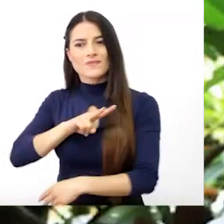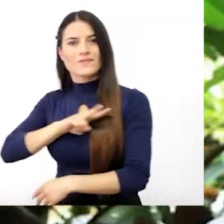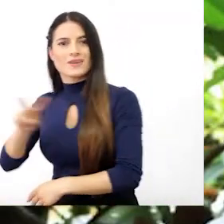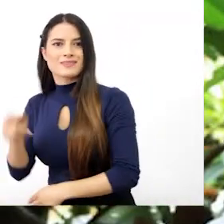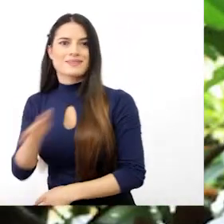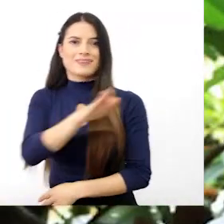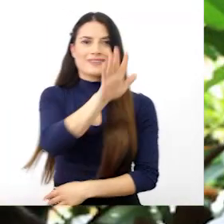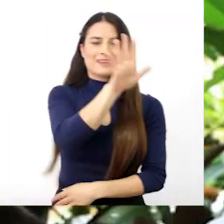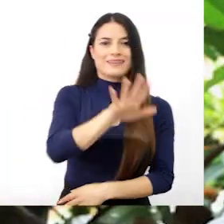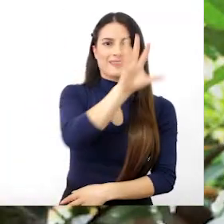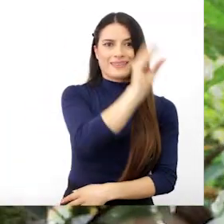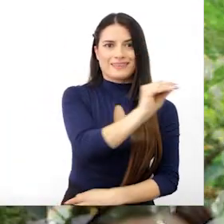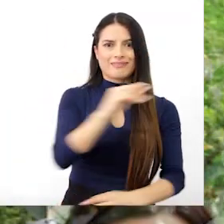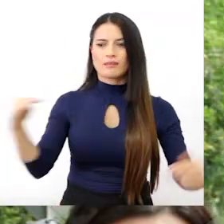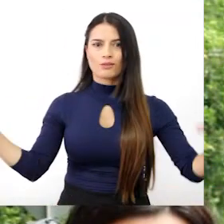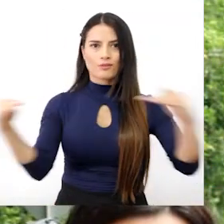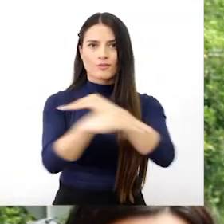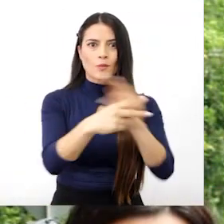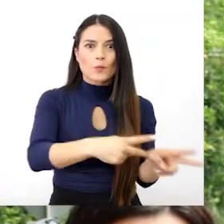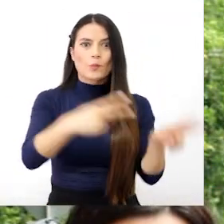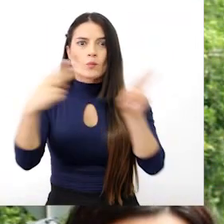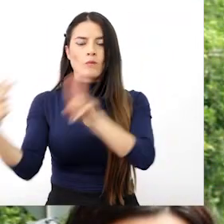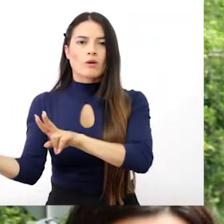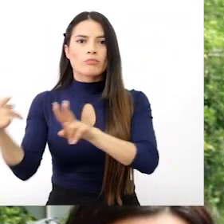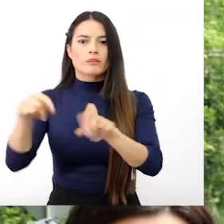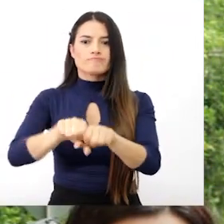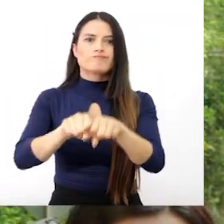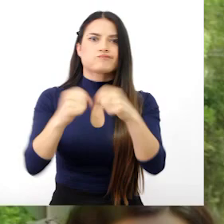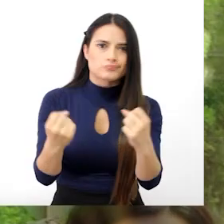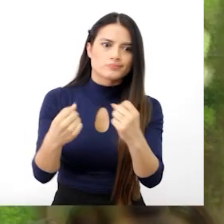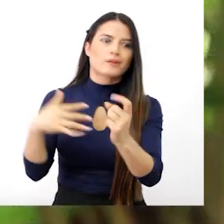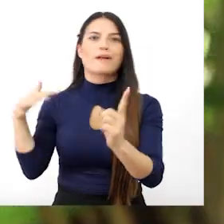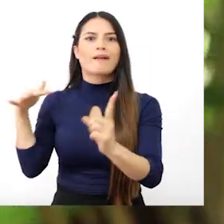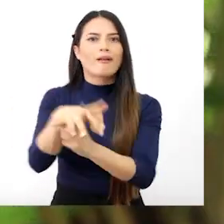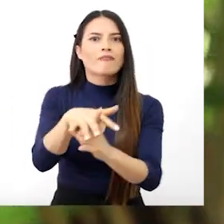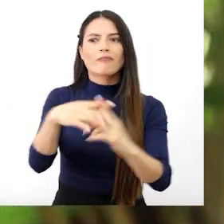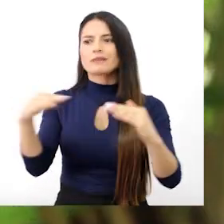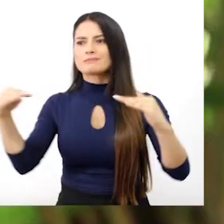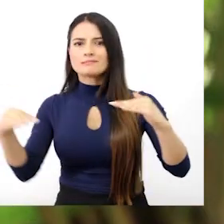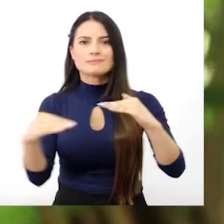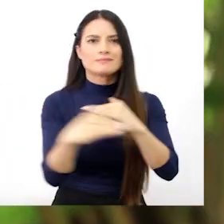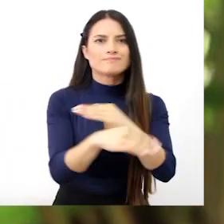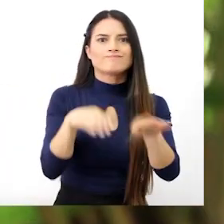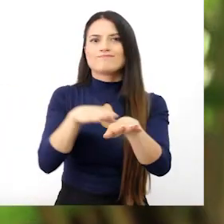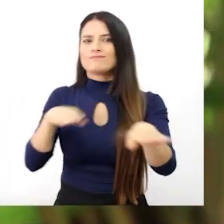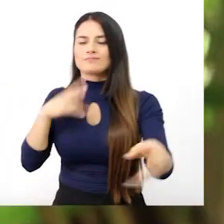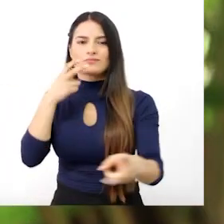Quindío, estructura que sufrió una falla súbita y afecta la movilidad en esta zona del país.